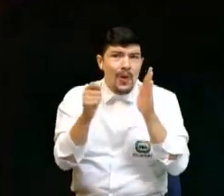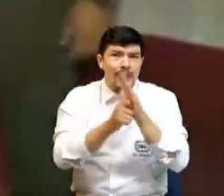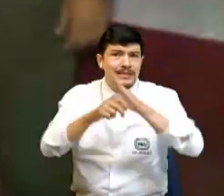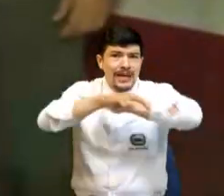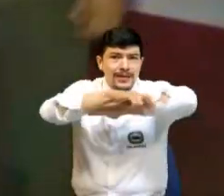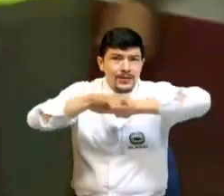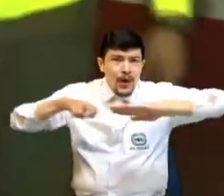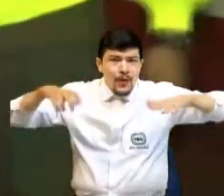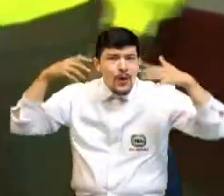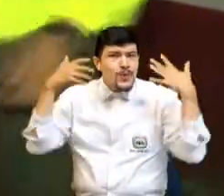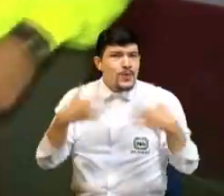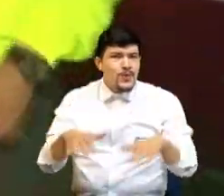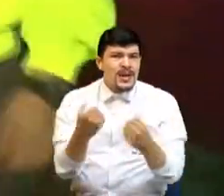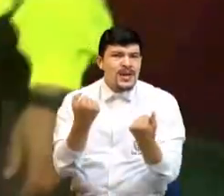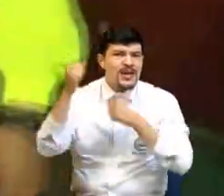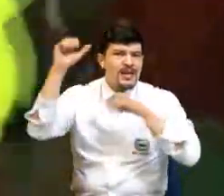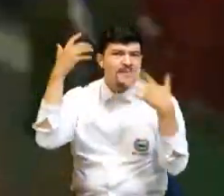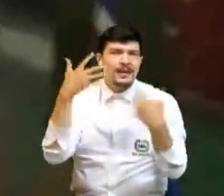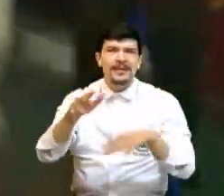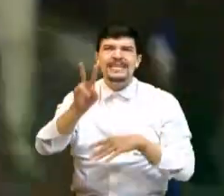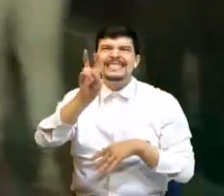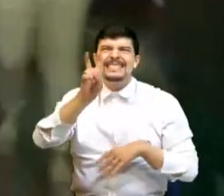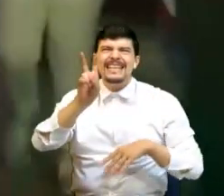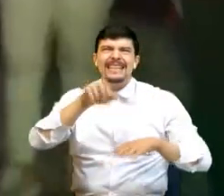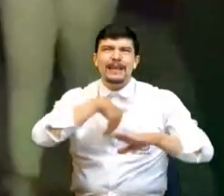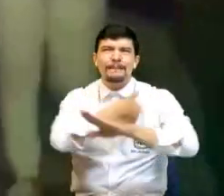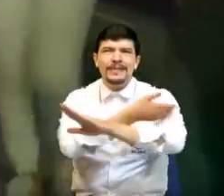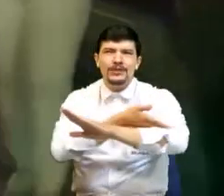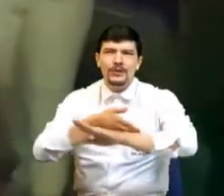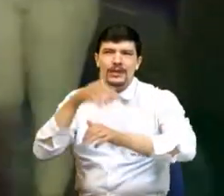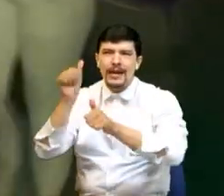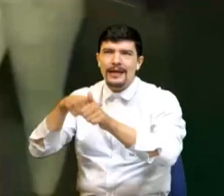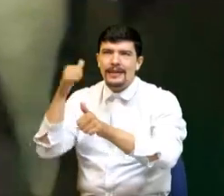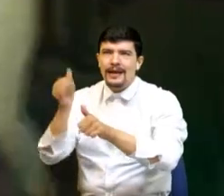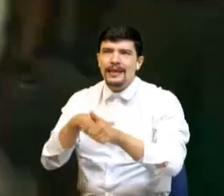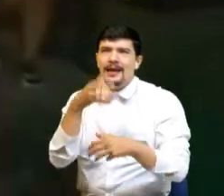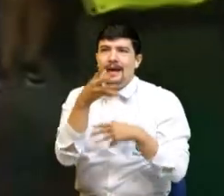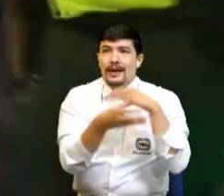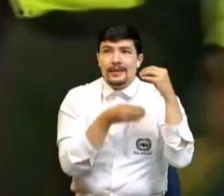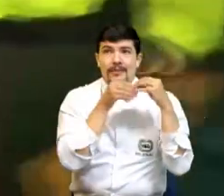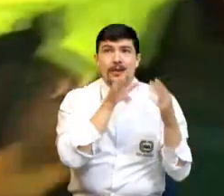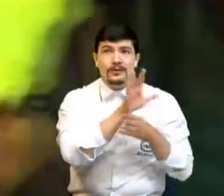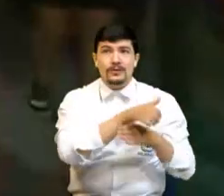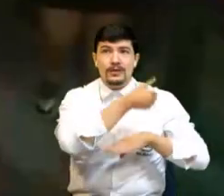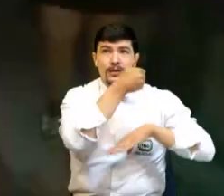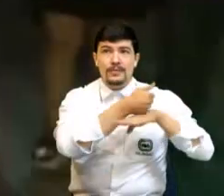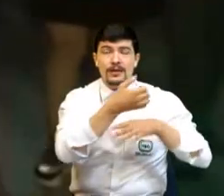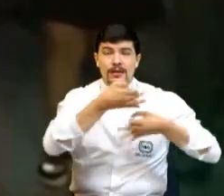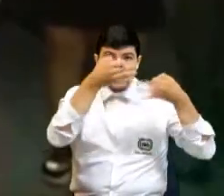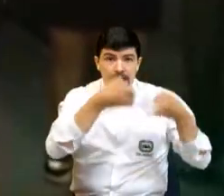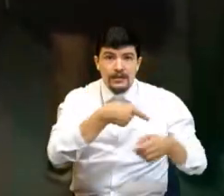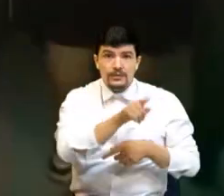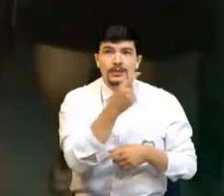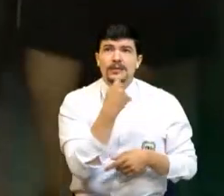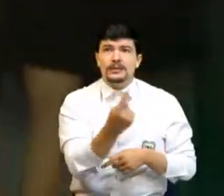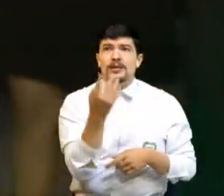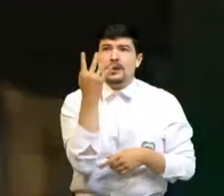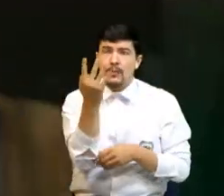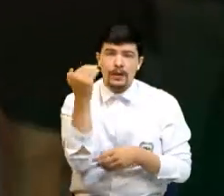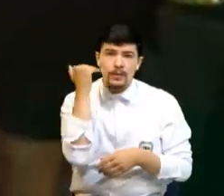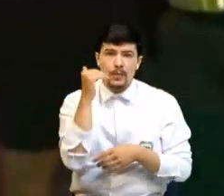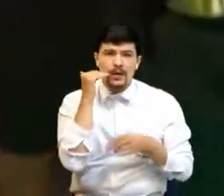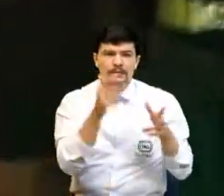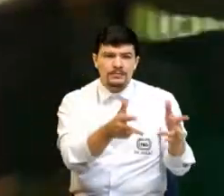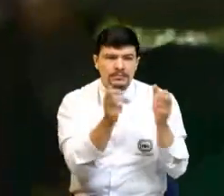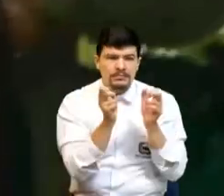habrían obtenido ganancias de siete millones de pesos también las autoridades confirmaron que estas cuatro mujeres venían extorsionando